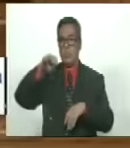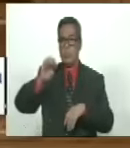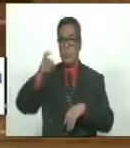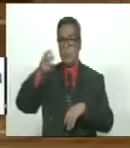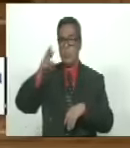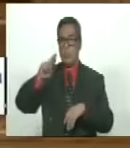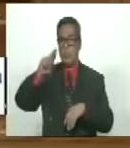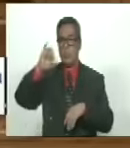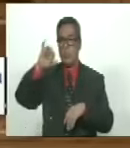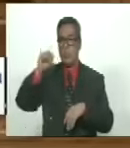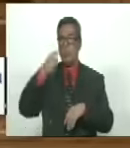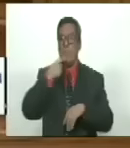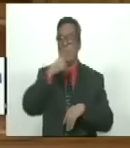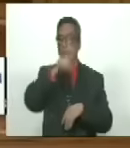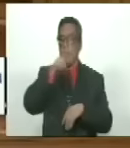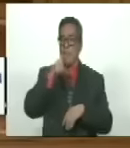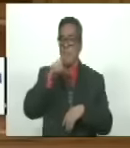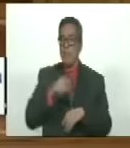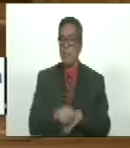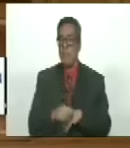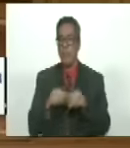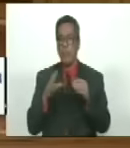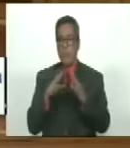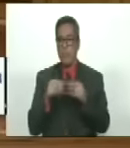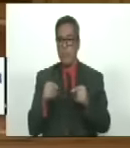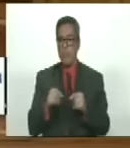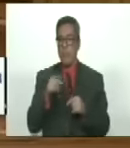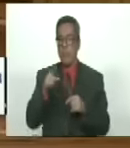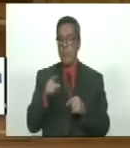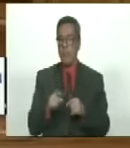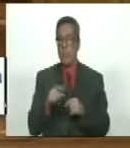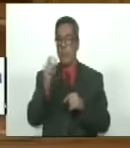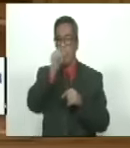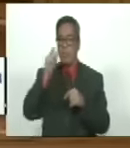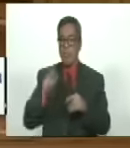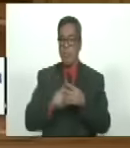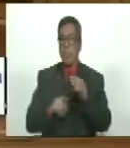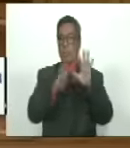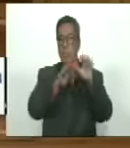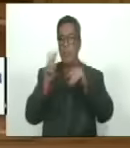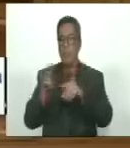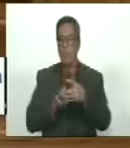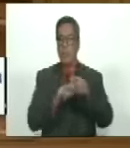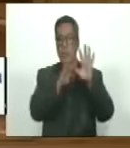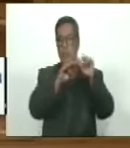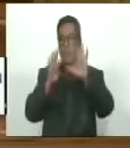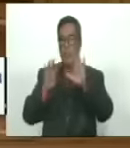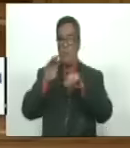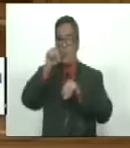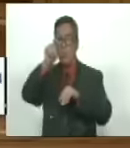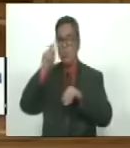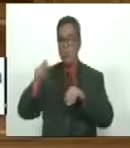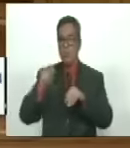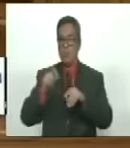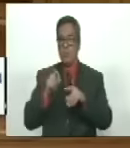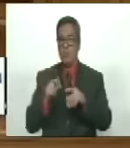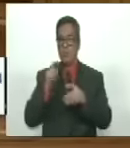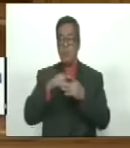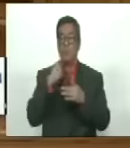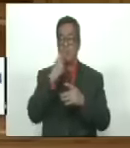Parte, además fue la pregunta, todas con porcentaje de 96, 97 y 98%, pero la pregunta